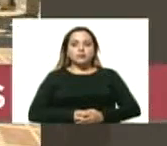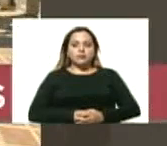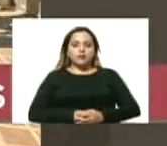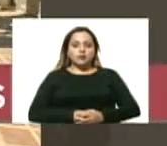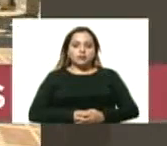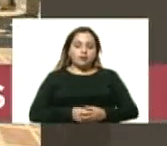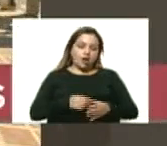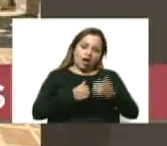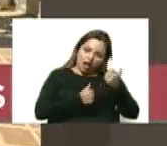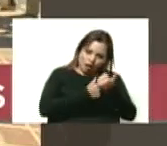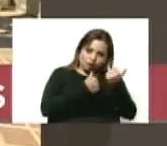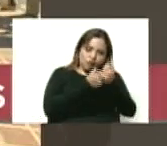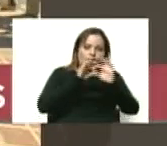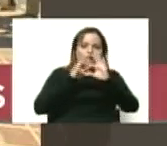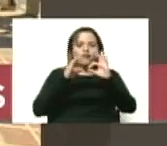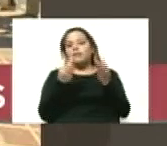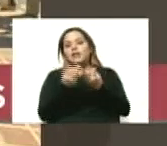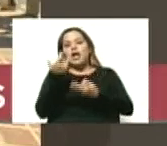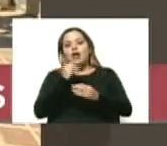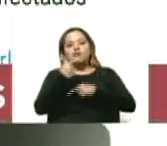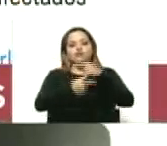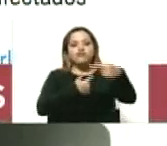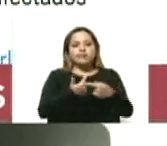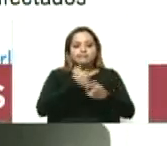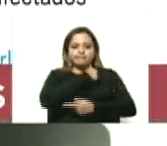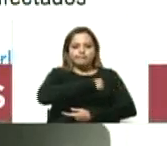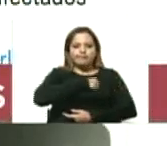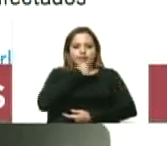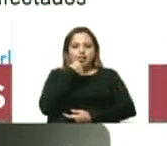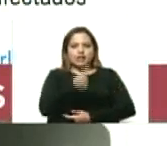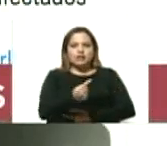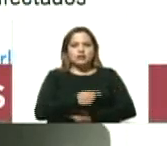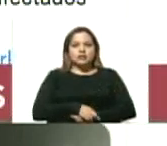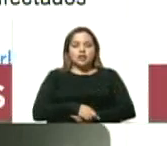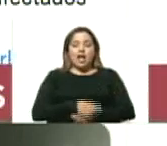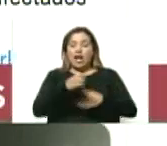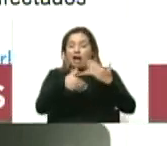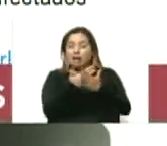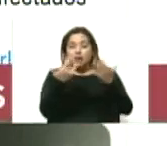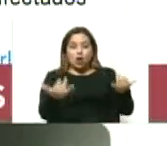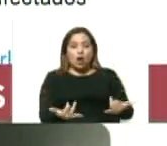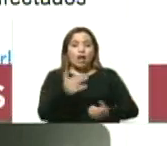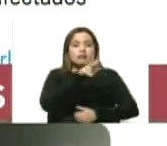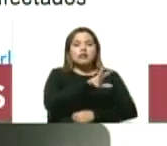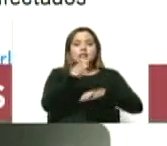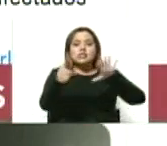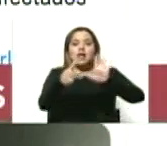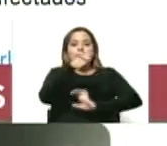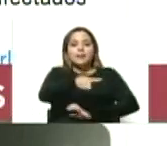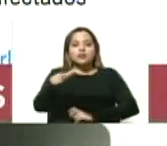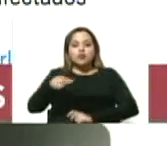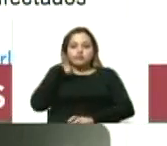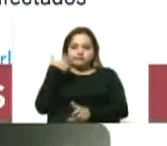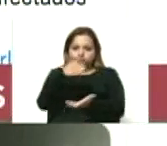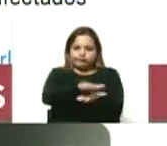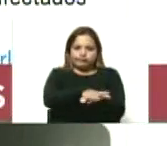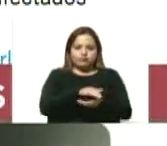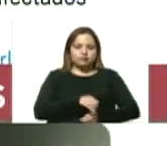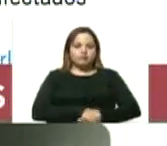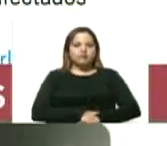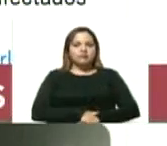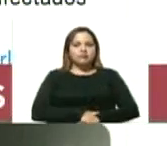visto afectadas, lamentablemente, ya hemos dicho, contabilizadas hasta el momento de manera oficial, 36 fallecidos. Del